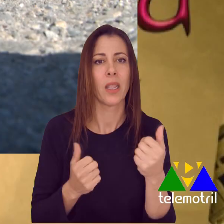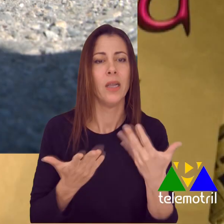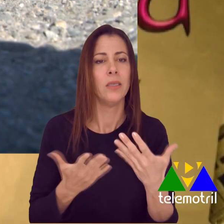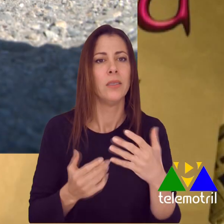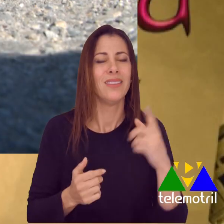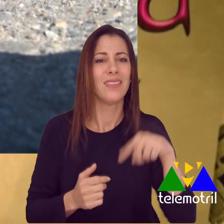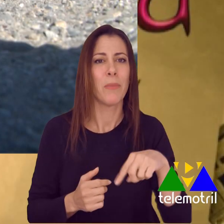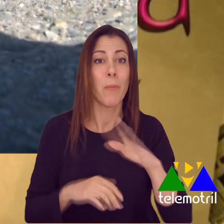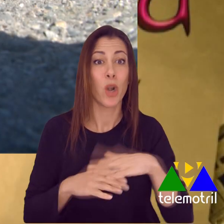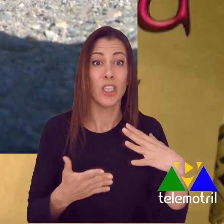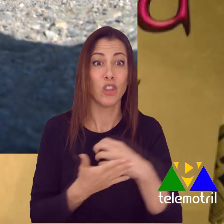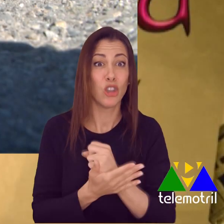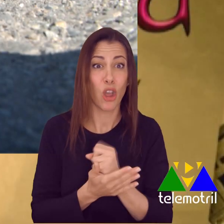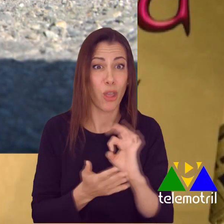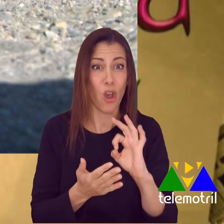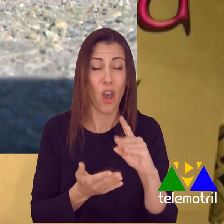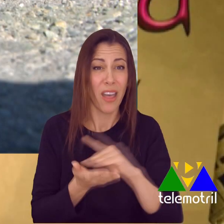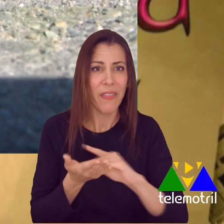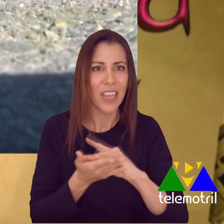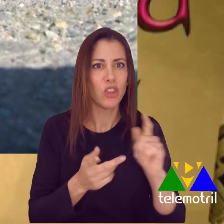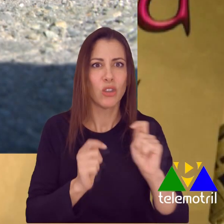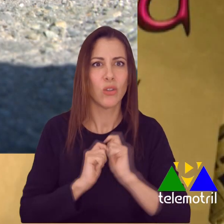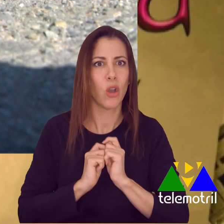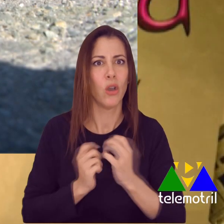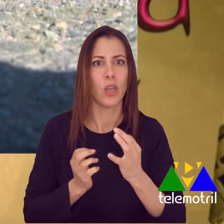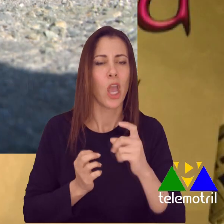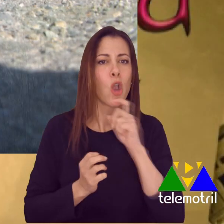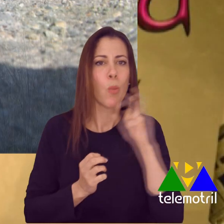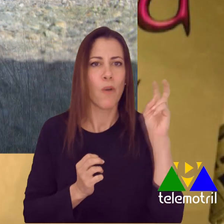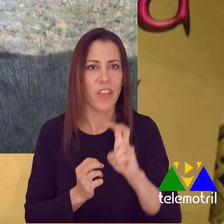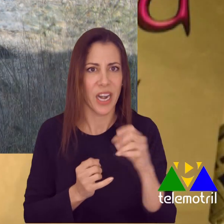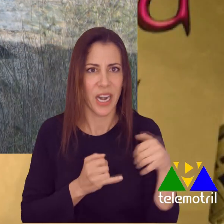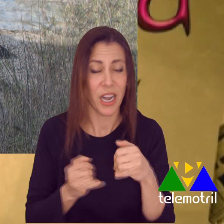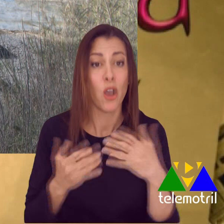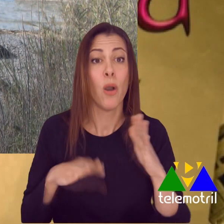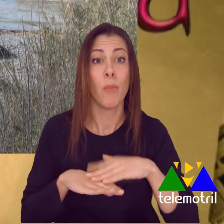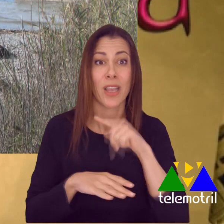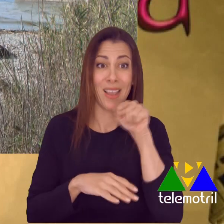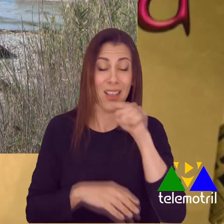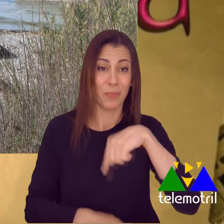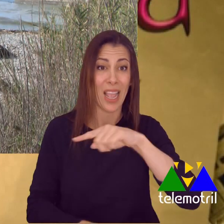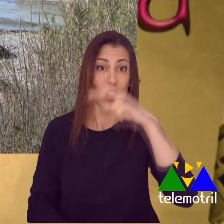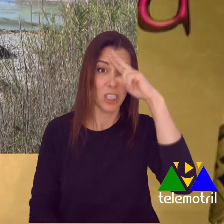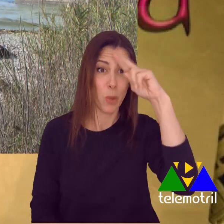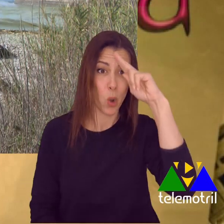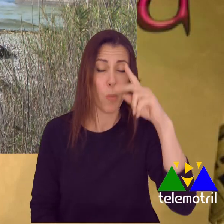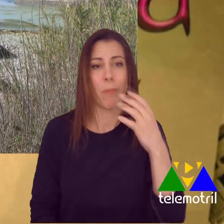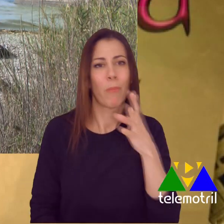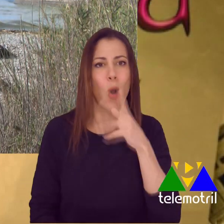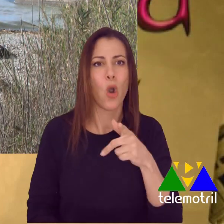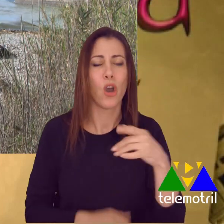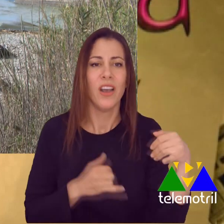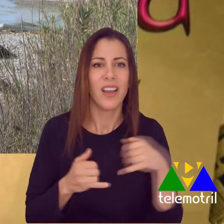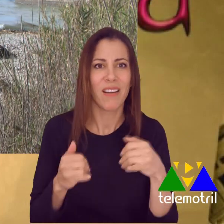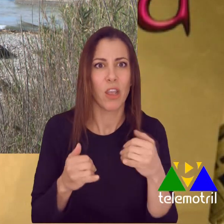Y sobre todo porque esos datos los transmite la avenida del río. Es decir, claro, como ellos se preocupan porque el